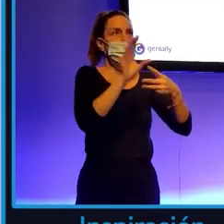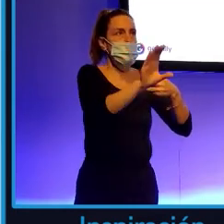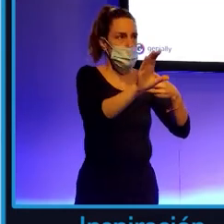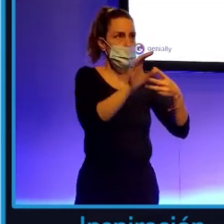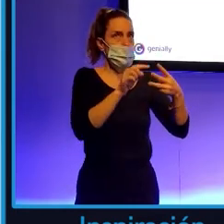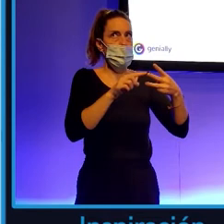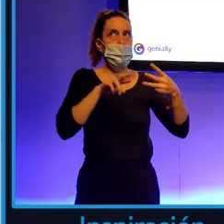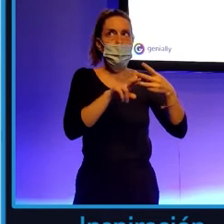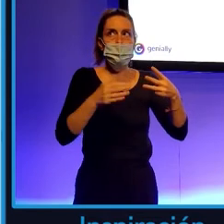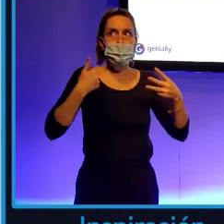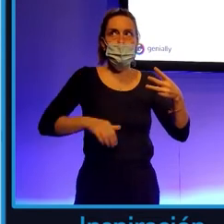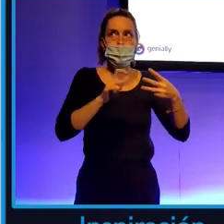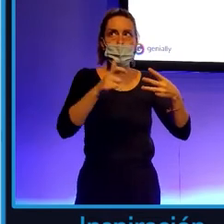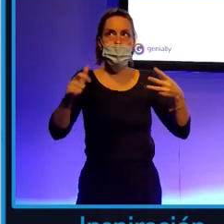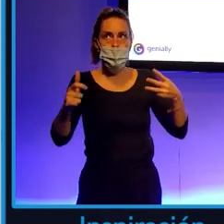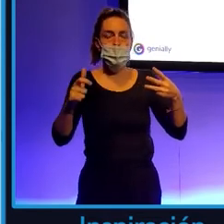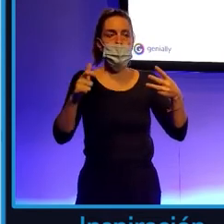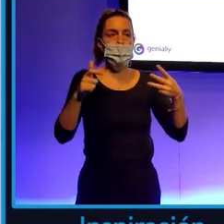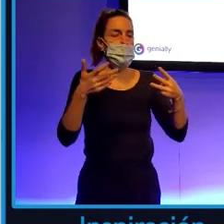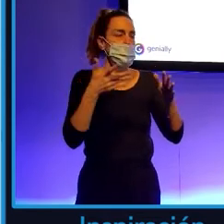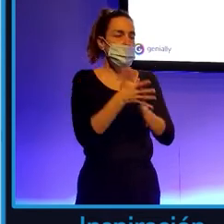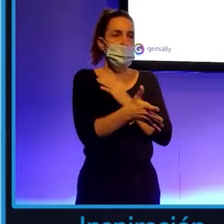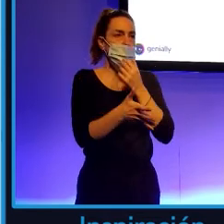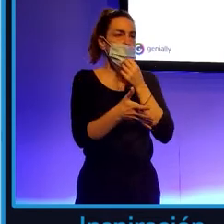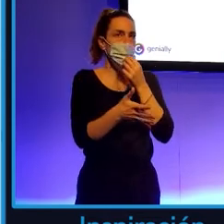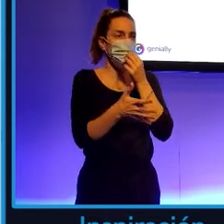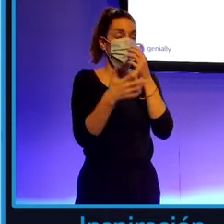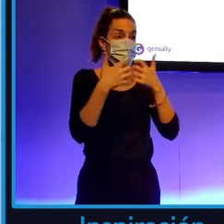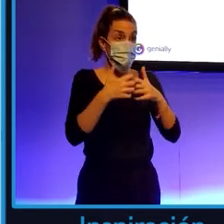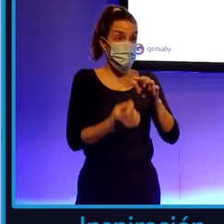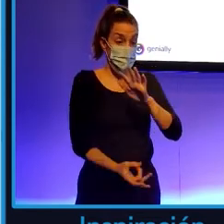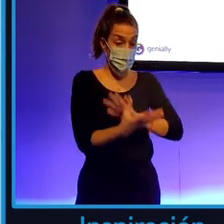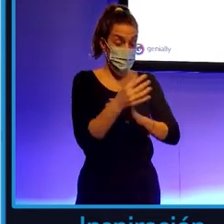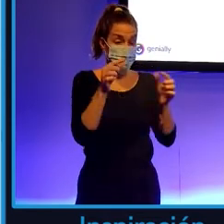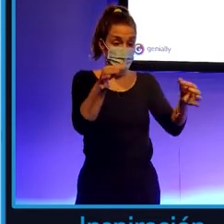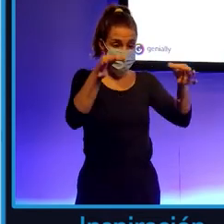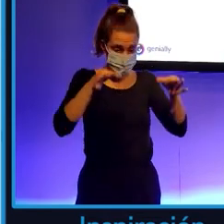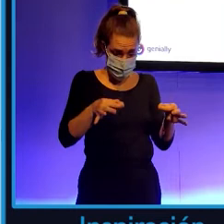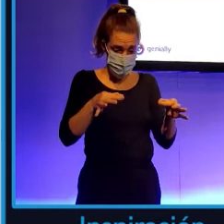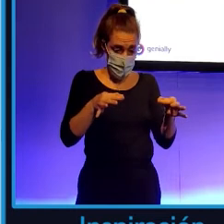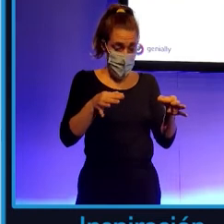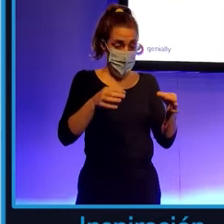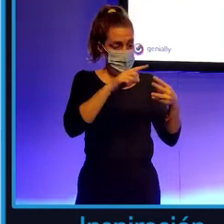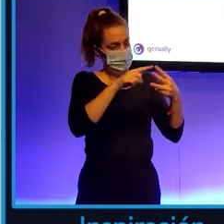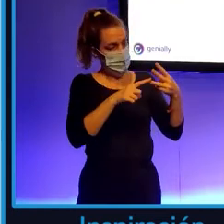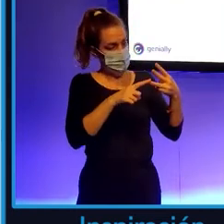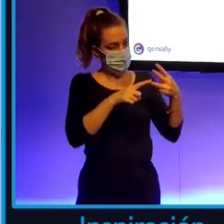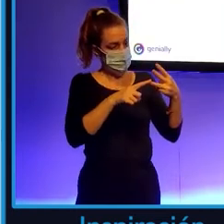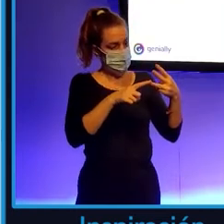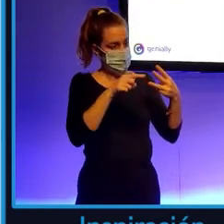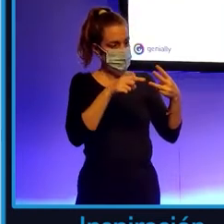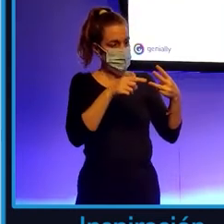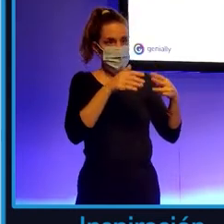aumentas en recursos humanos es bueno pues cuando sale un producto de una fábrica si tienes en cuenta esos tres factores elementales